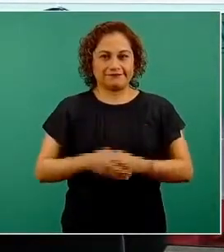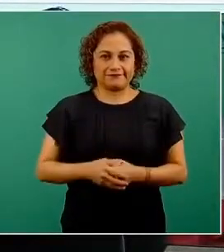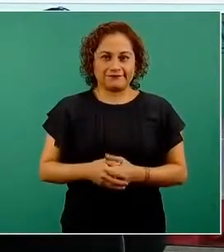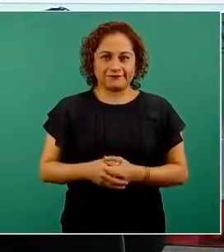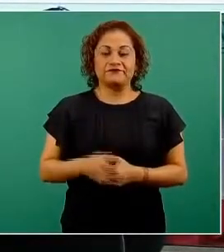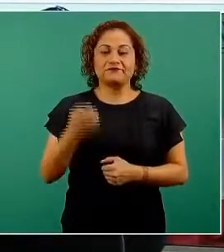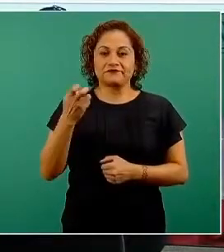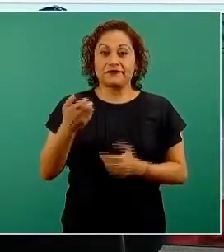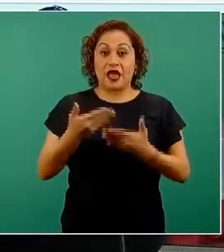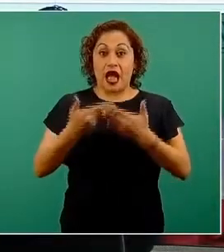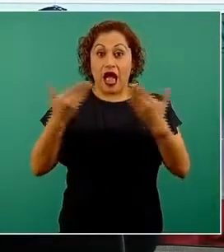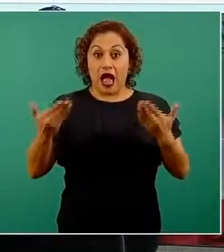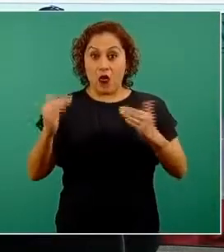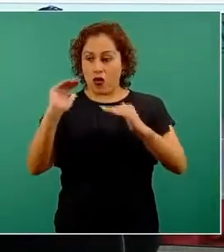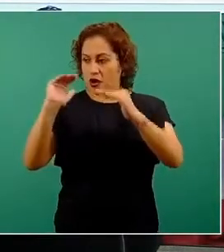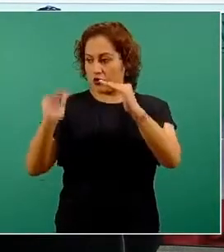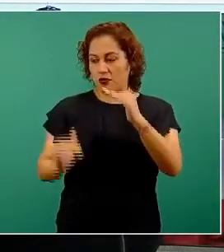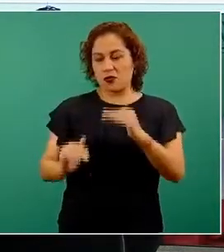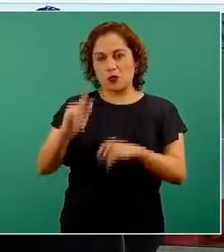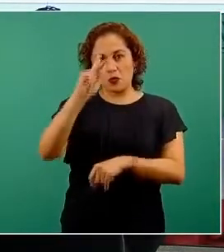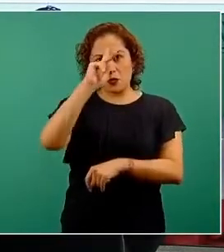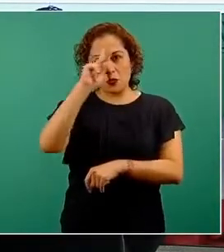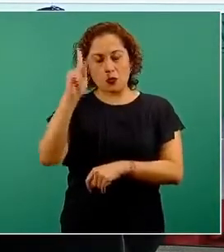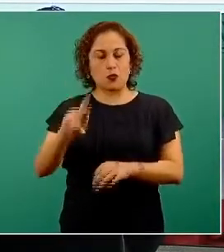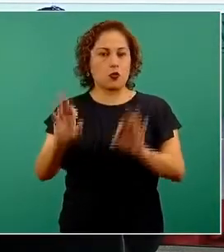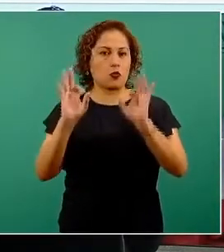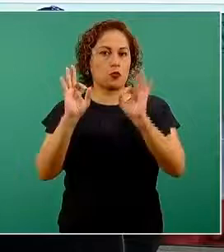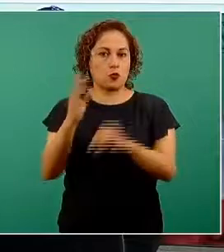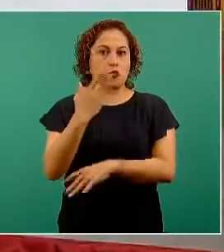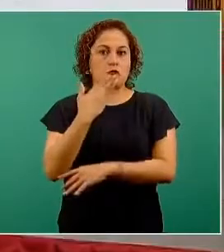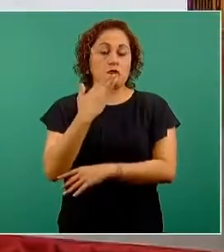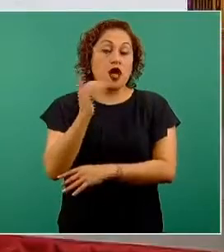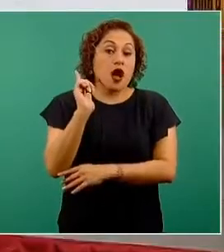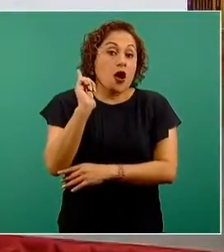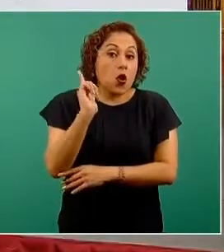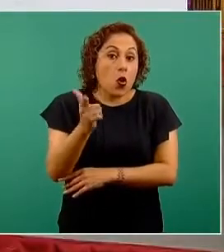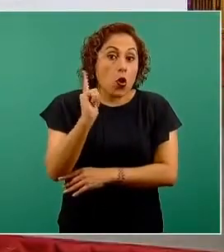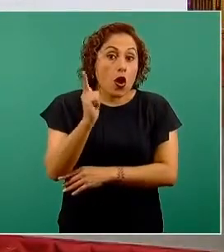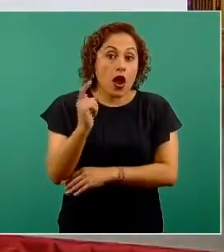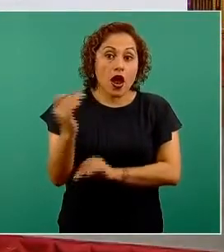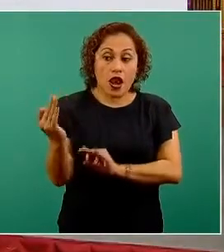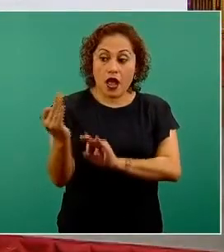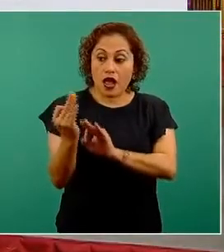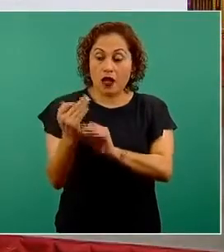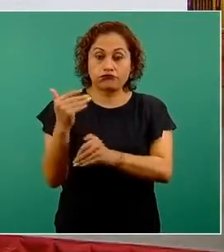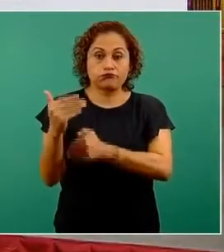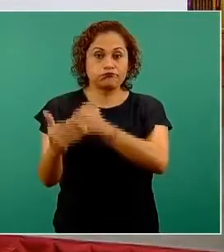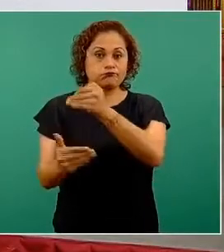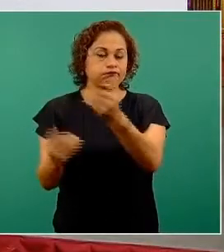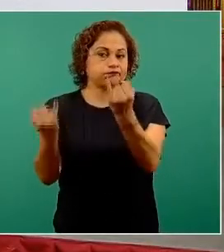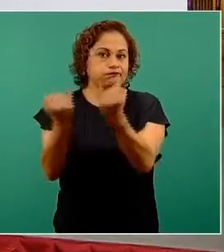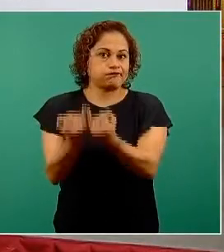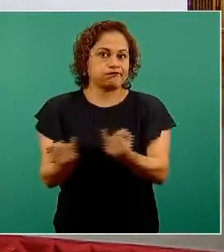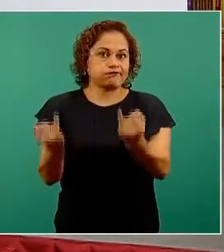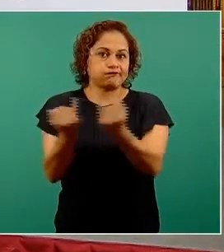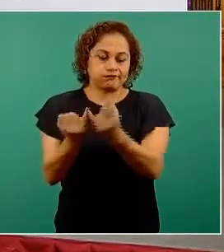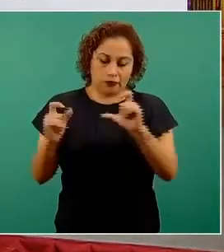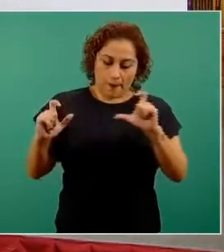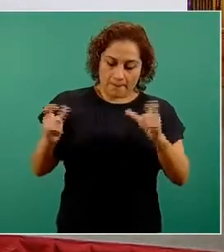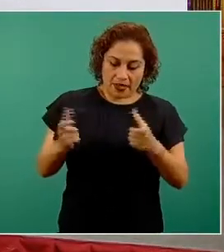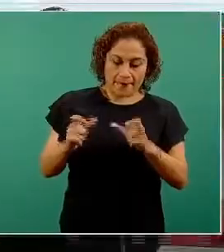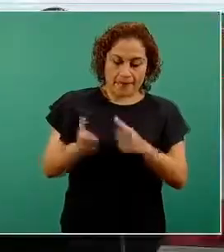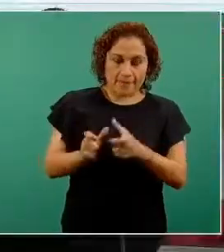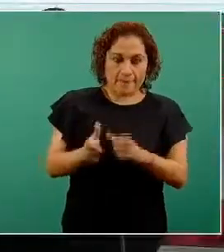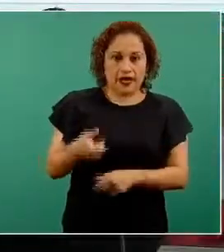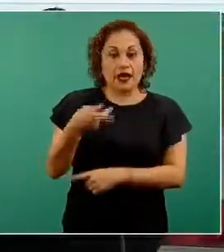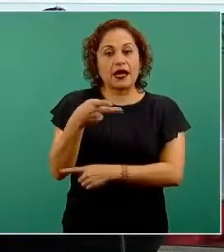tenido hasta el momento de la epidemia. Y bueno, esperaríamos poder seguir teniendo un comportamiento similar siempre y cuando